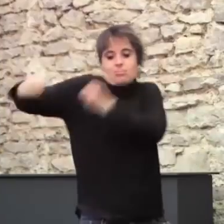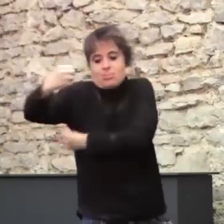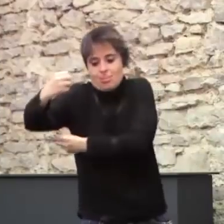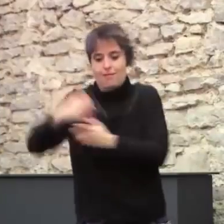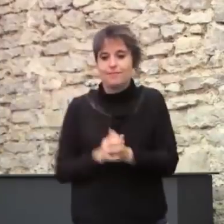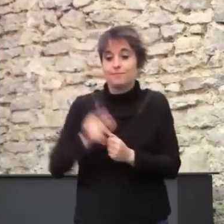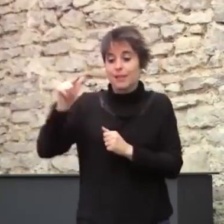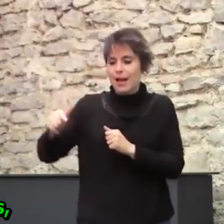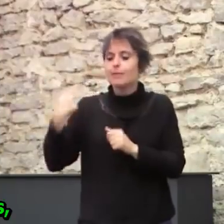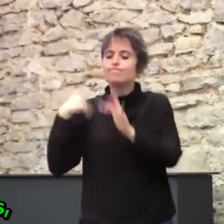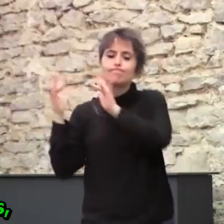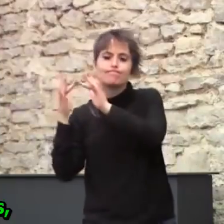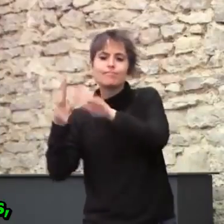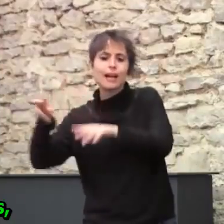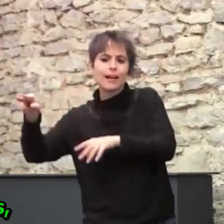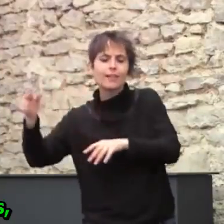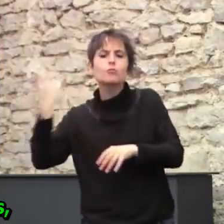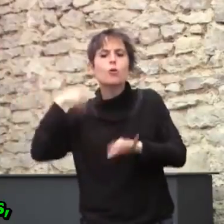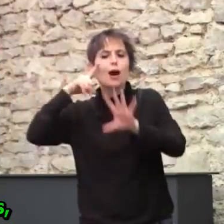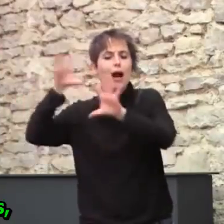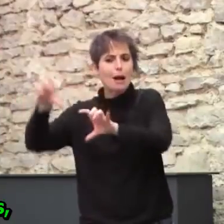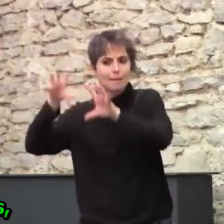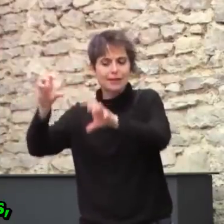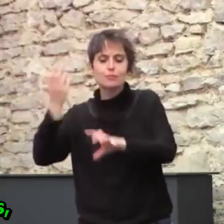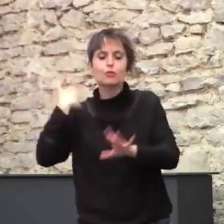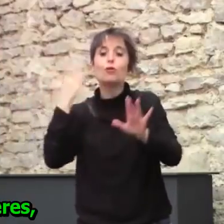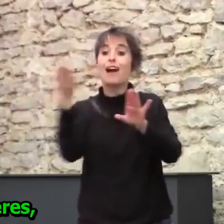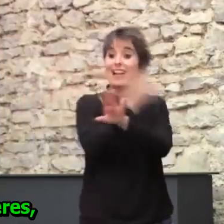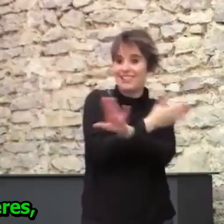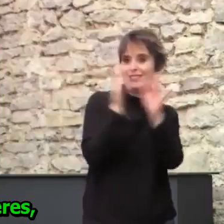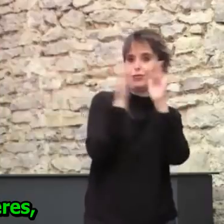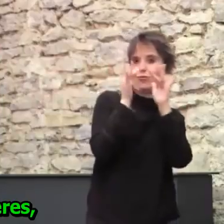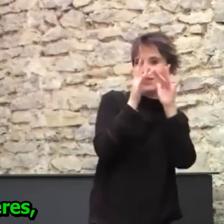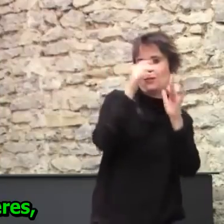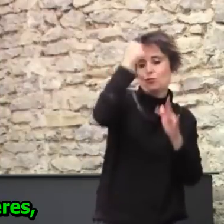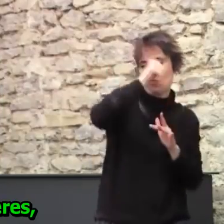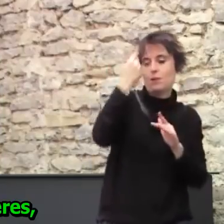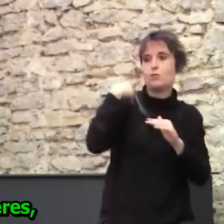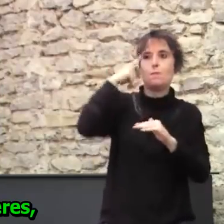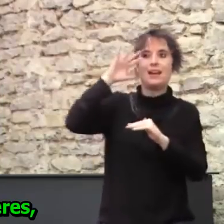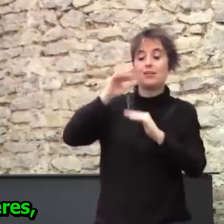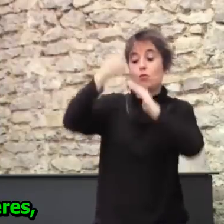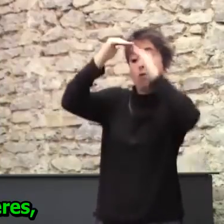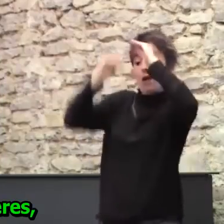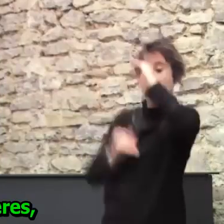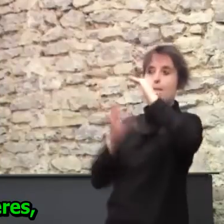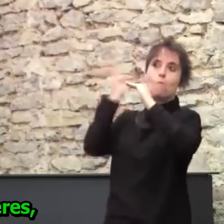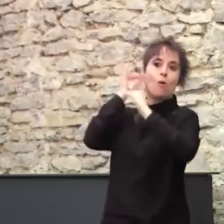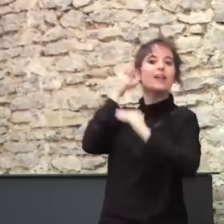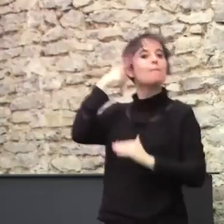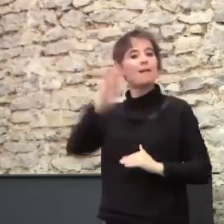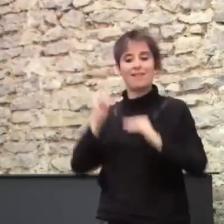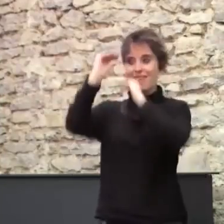Y en esta relación aprendí mucho porque yo siempre, para relacionarme con los hombres, me había puesto como abajo, ¿no? Que es donde tenemos que estar las